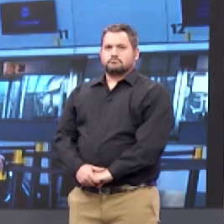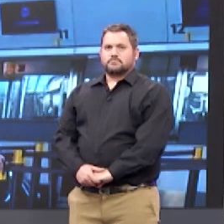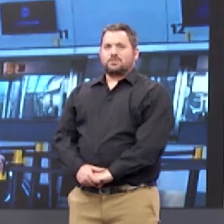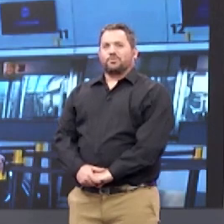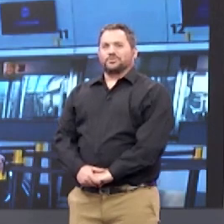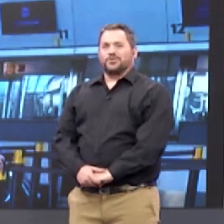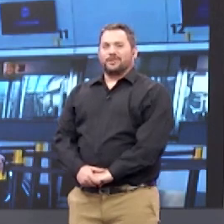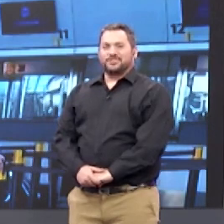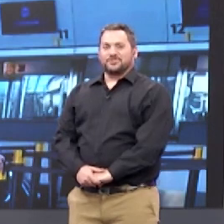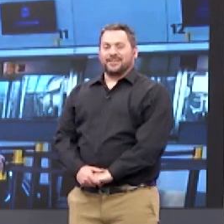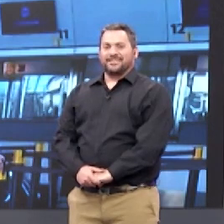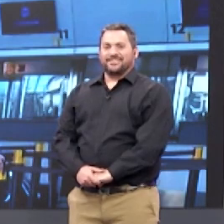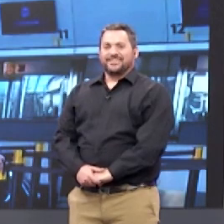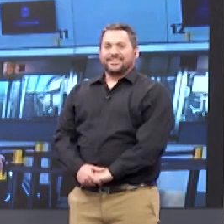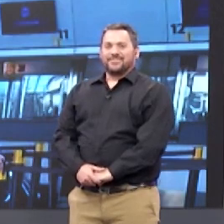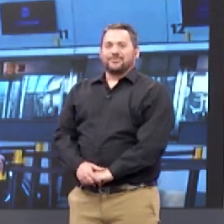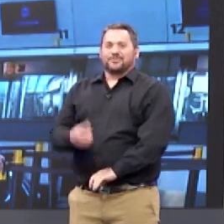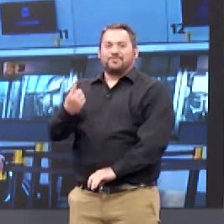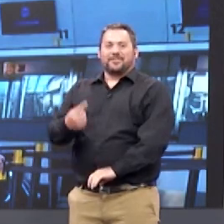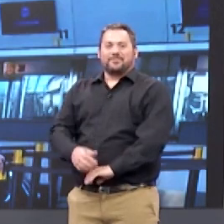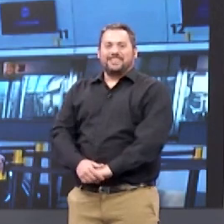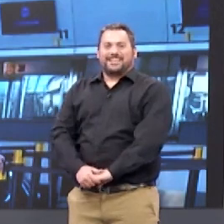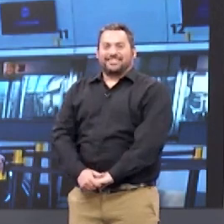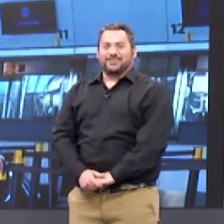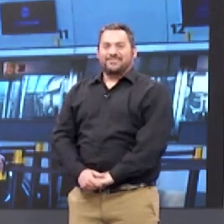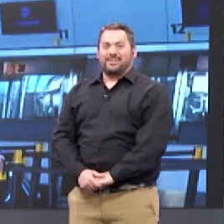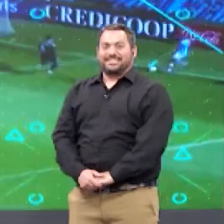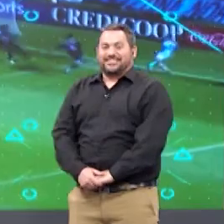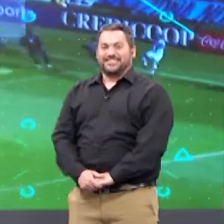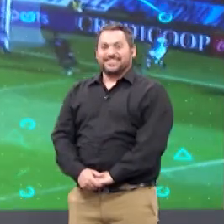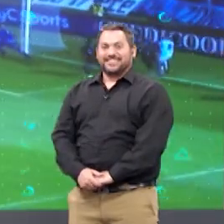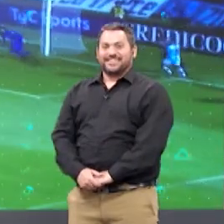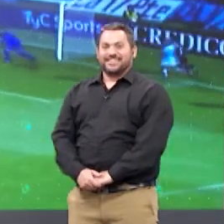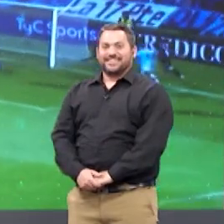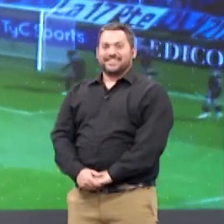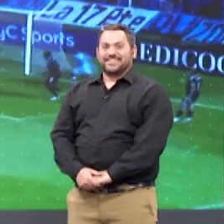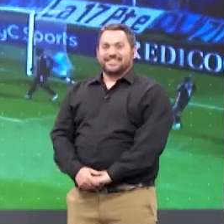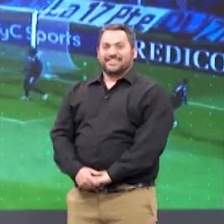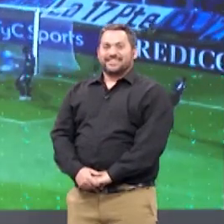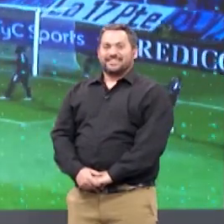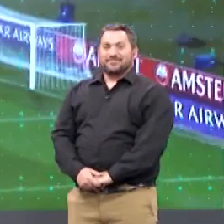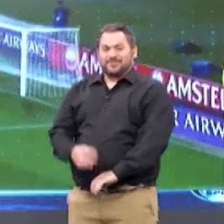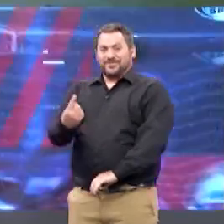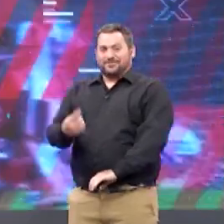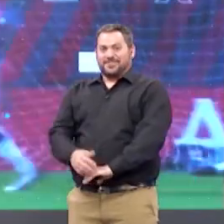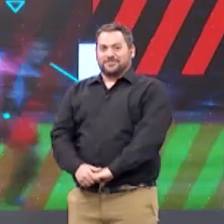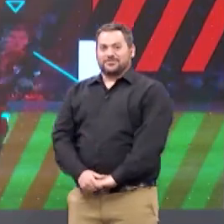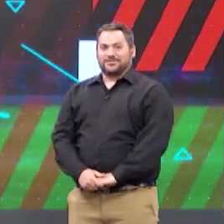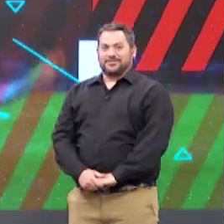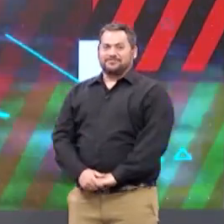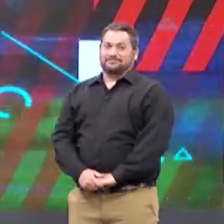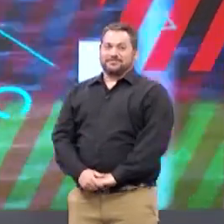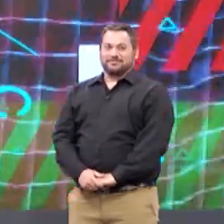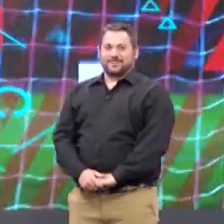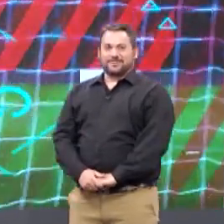un poquito el paraguas. Uno solo, es gracioso, Vegetti, ¿no? Bueno, Uno solo perdieron con Mitre todo el año pasado. Y le perdieron mal, ¿eh? ¿Cuánto fue? 3-4, ¿cierto, verdad? Pero uno solo, por eso.